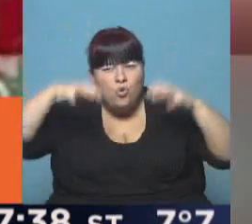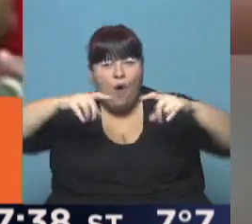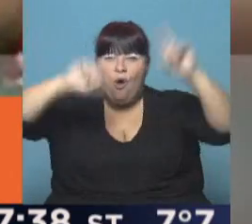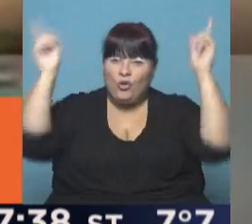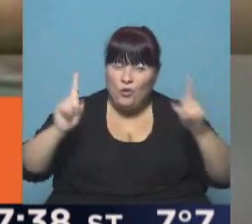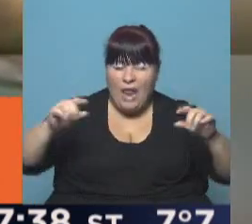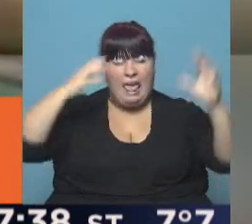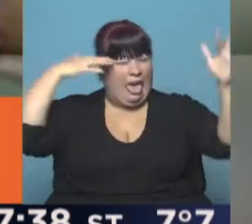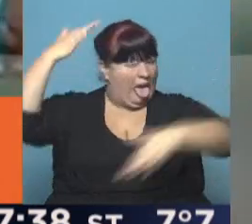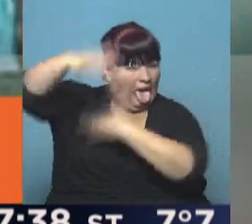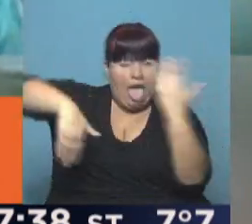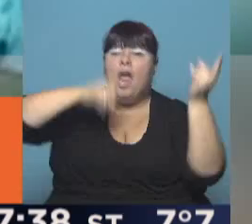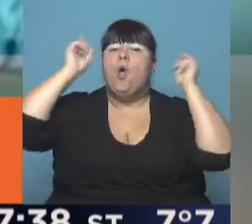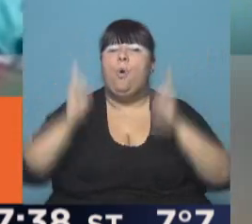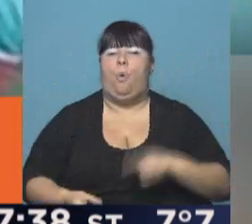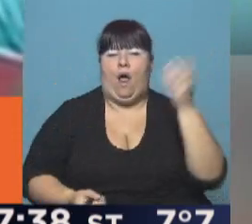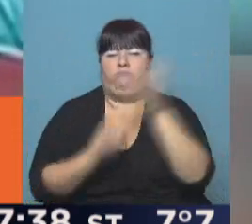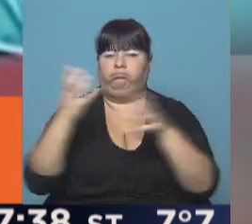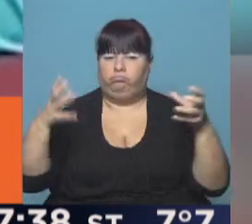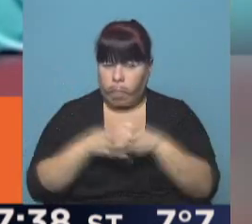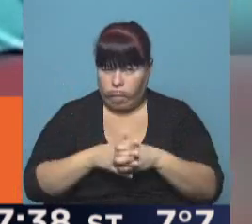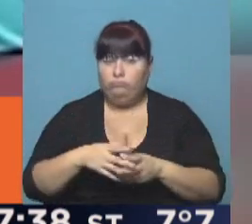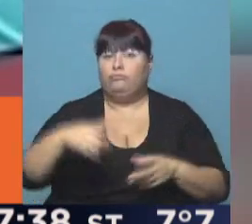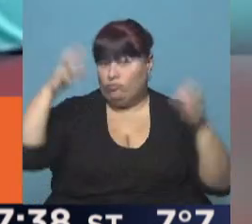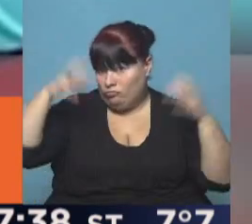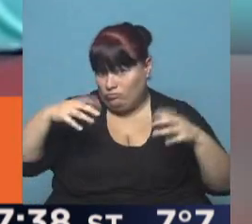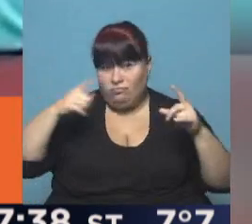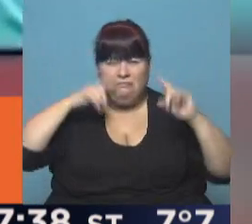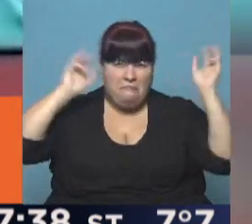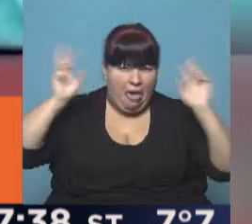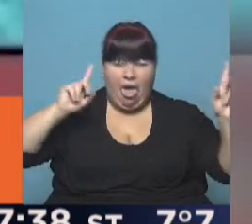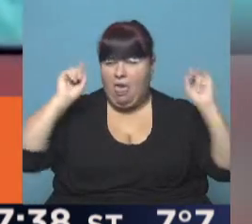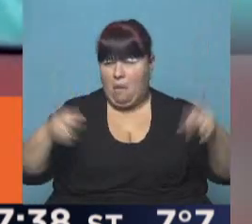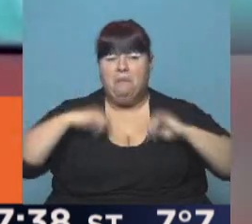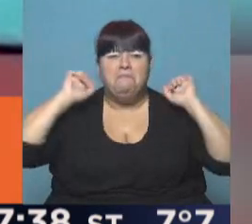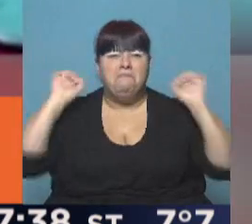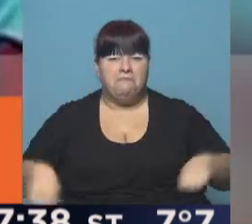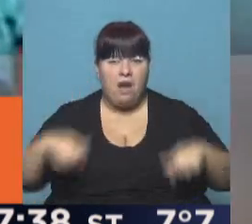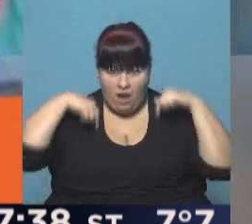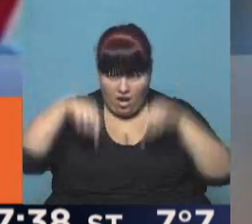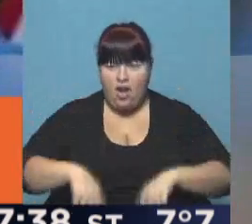o relampaguee, habrá constituyente, y llovió, tronó y relampagueó, y